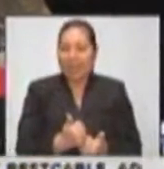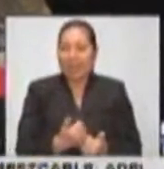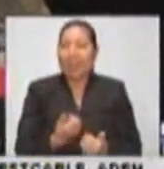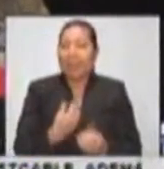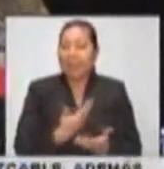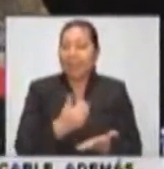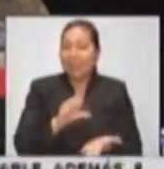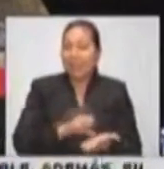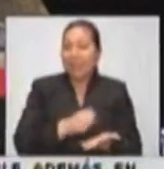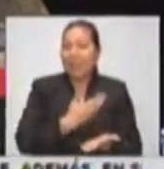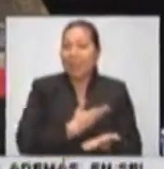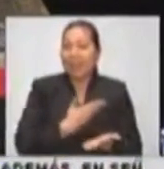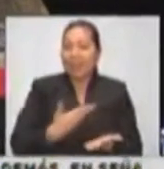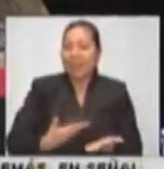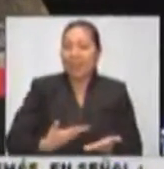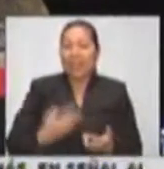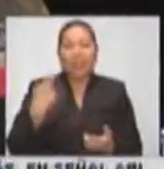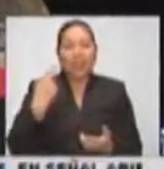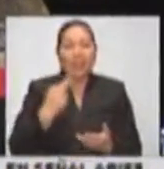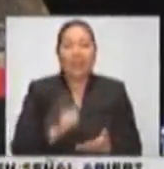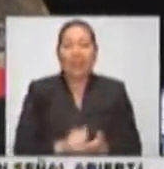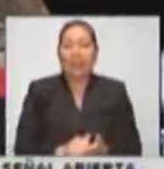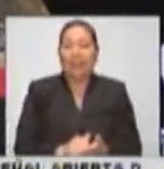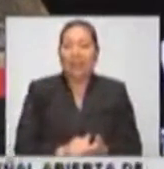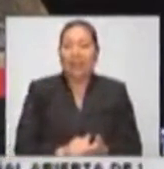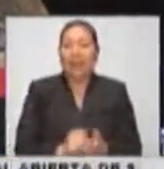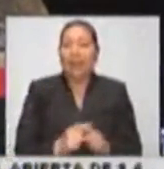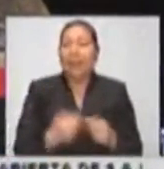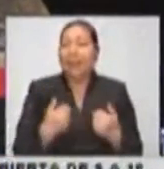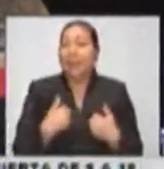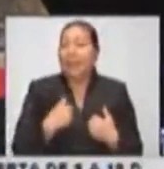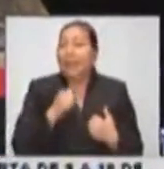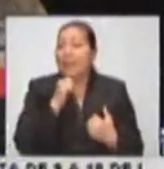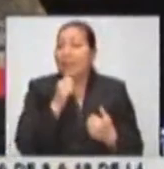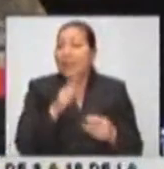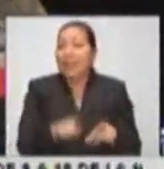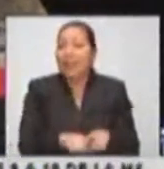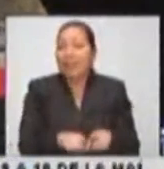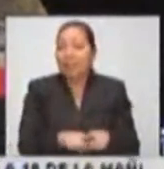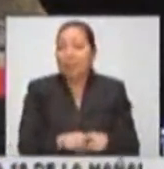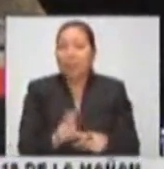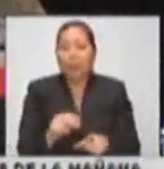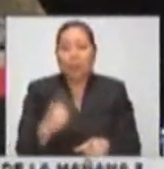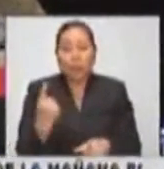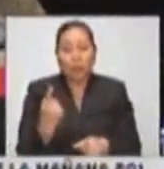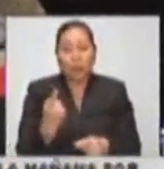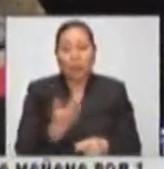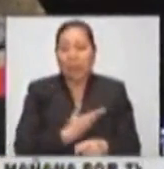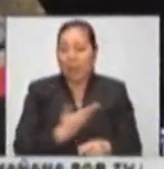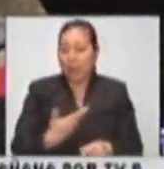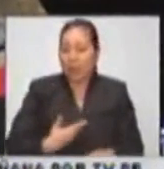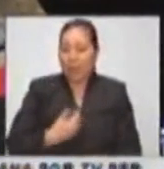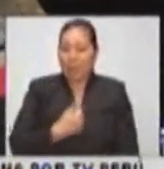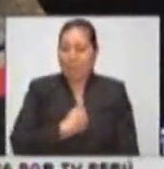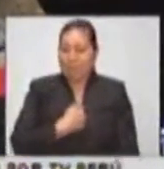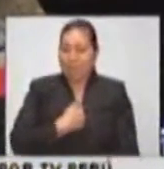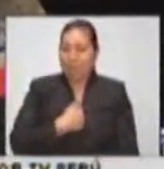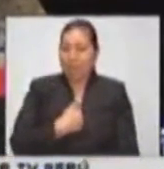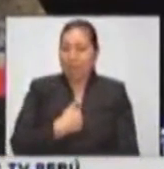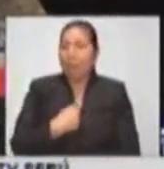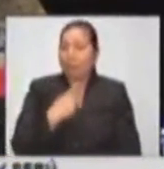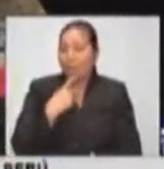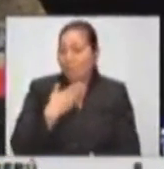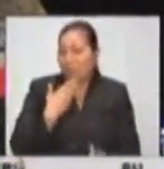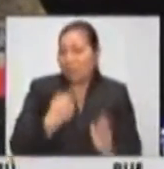centros de gobierno, pero es un centro de reflexión también. O sea, creo que en el Perú nos falta también, no solo en el centro de gobierno mismo, que podríamos verlo